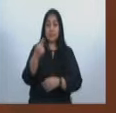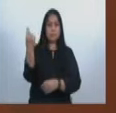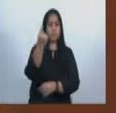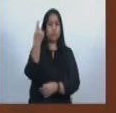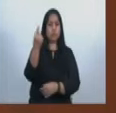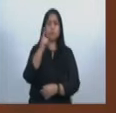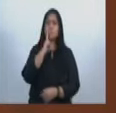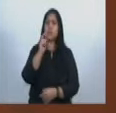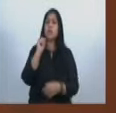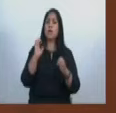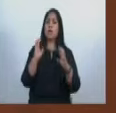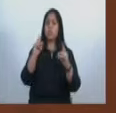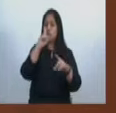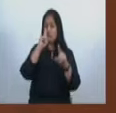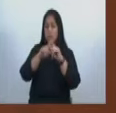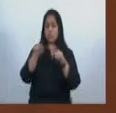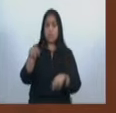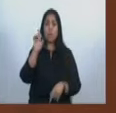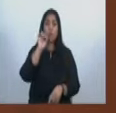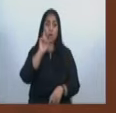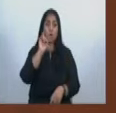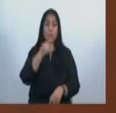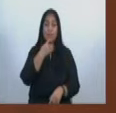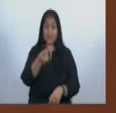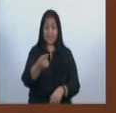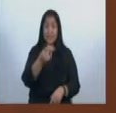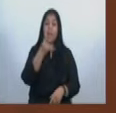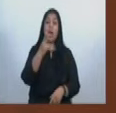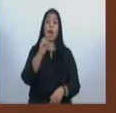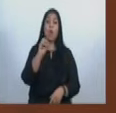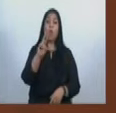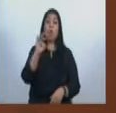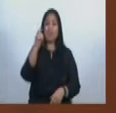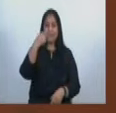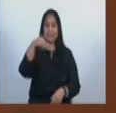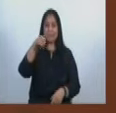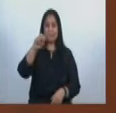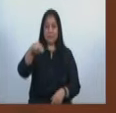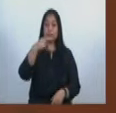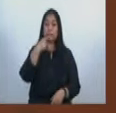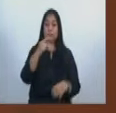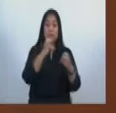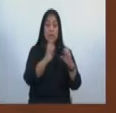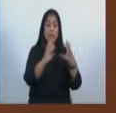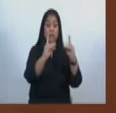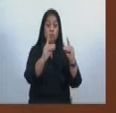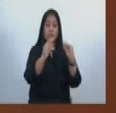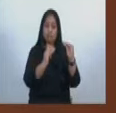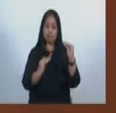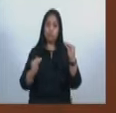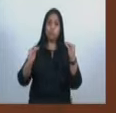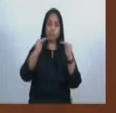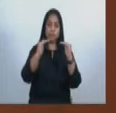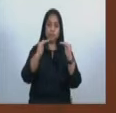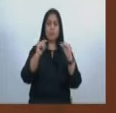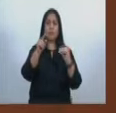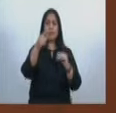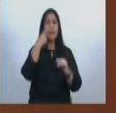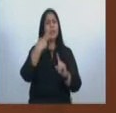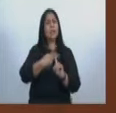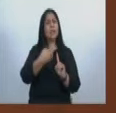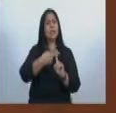educativa y tomando en cuenta a jasman que decía la educación es el gran igualador qué retos ha encontrado que le